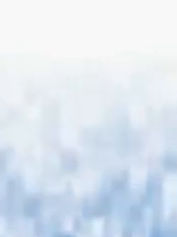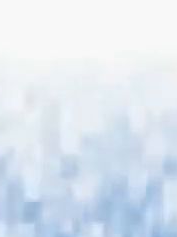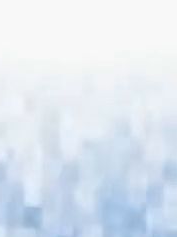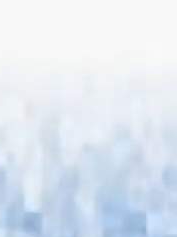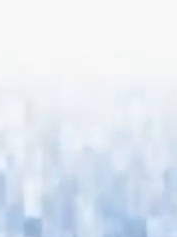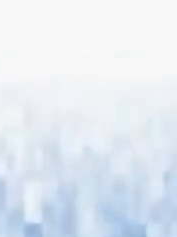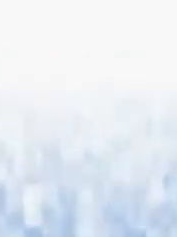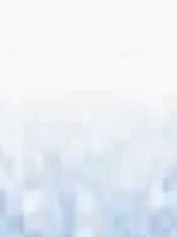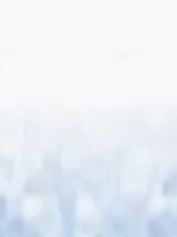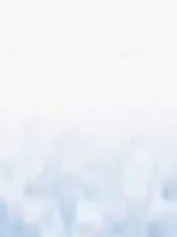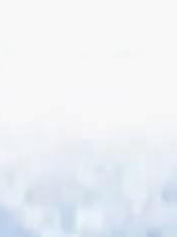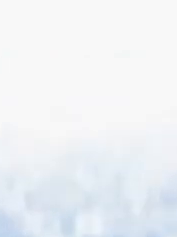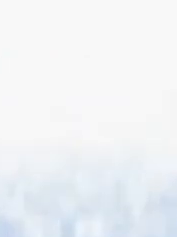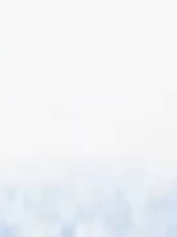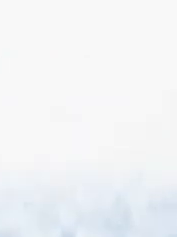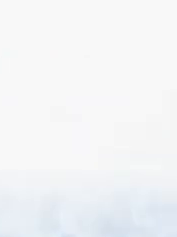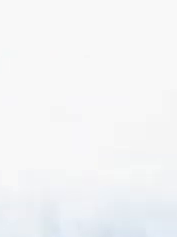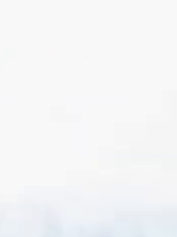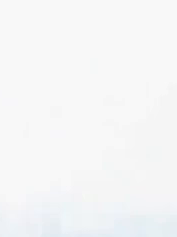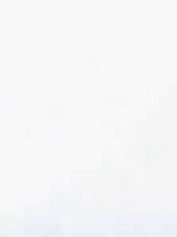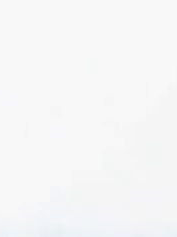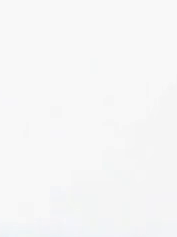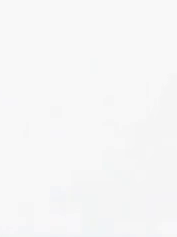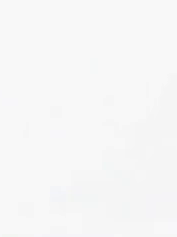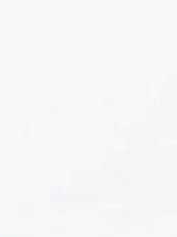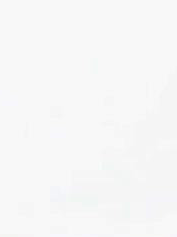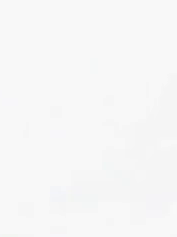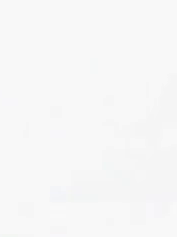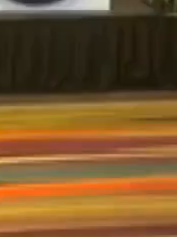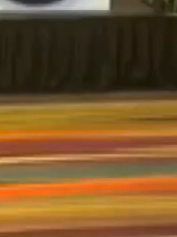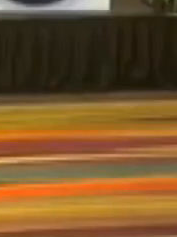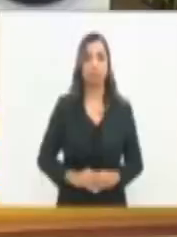al pueblo salvadoreño el Tribunal Supremo Electoral.